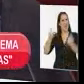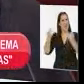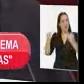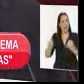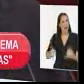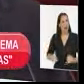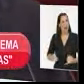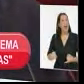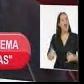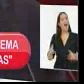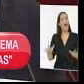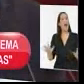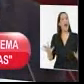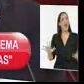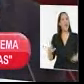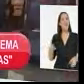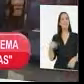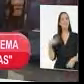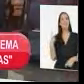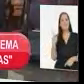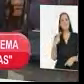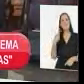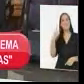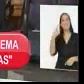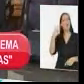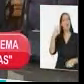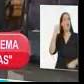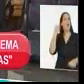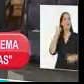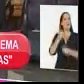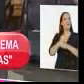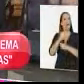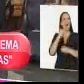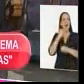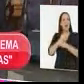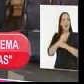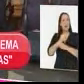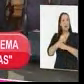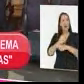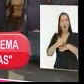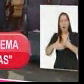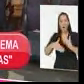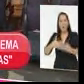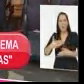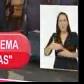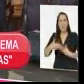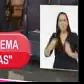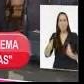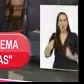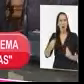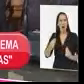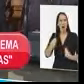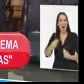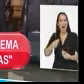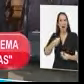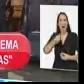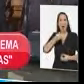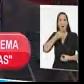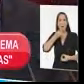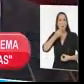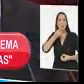que no es lejano de la verdad, con los políticos no nos fue tan bien. Y de alguna manera, un poco de razón bueno, también tiene.